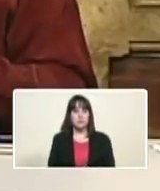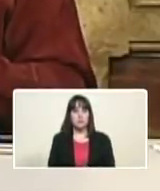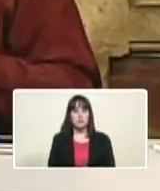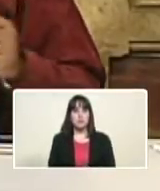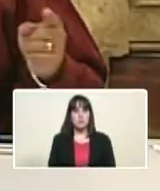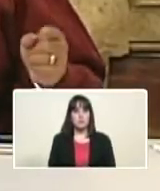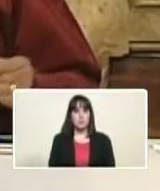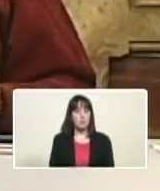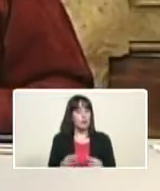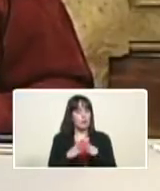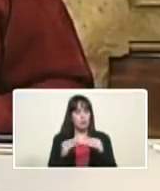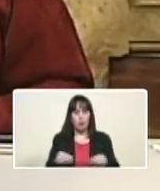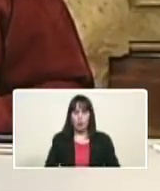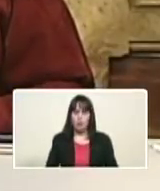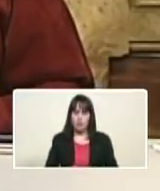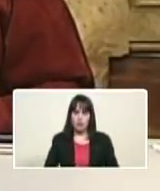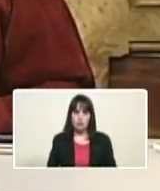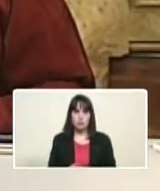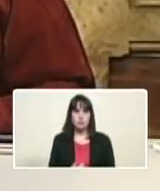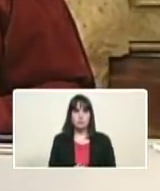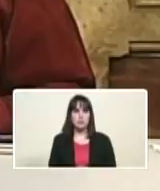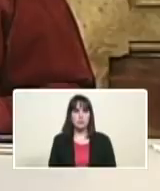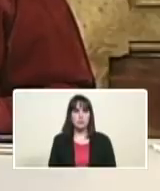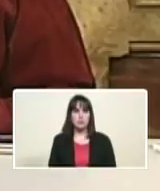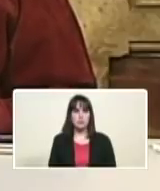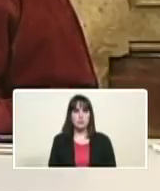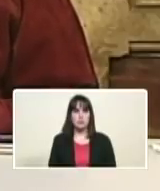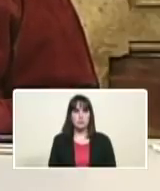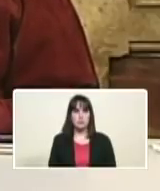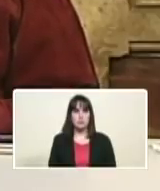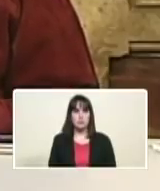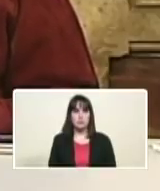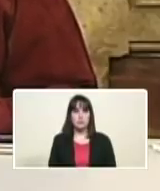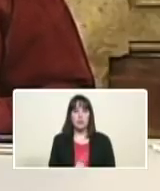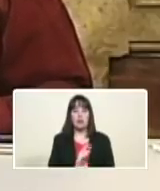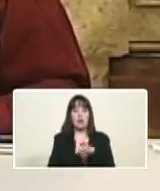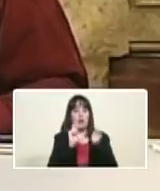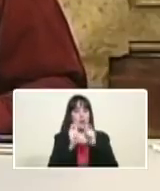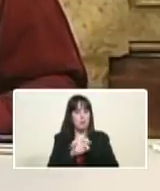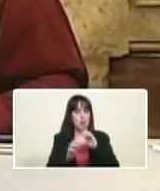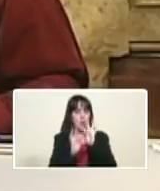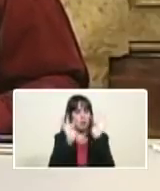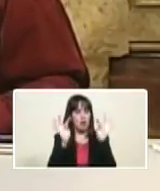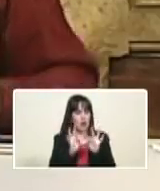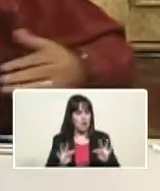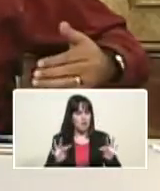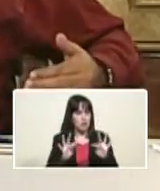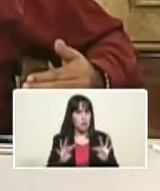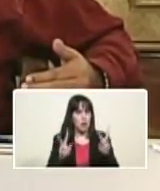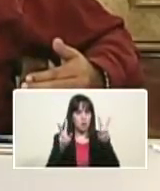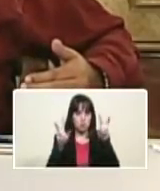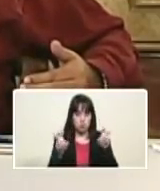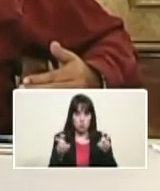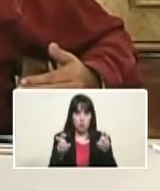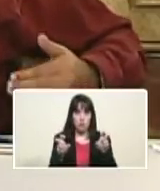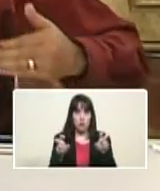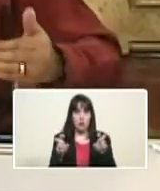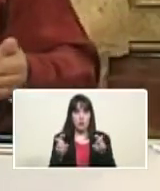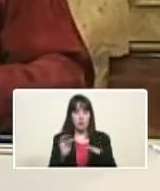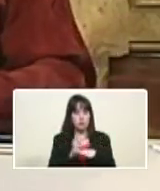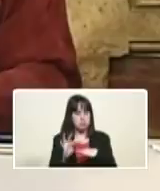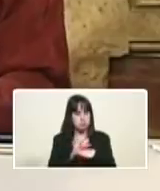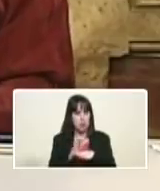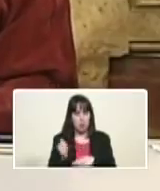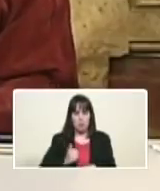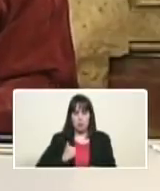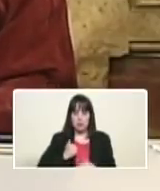de todos nuestros esfuerzos. Y he volteado la tortilla. Y precisamente aproveché el arranque